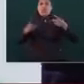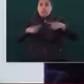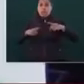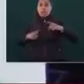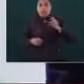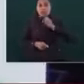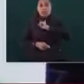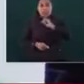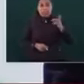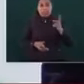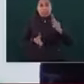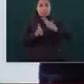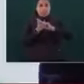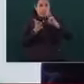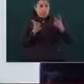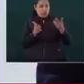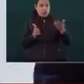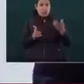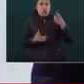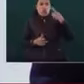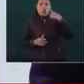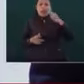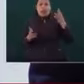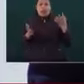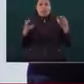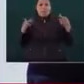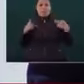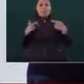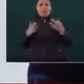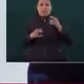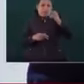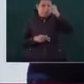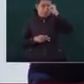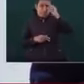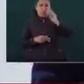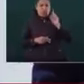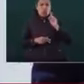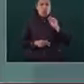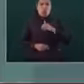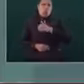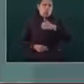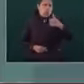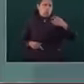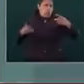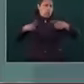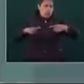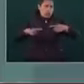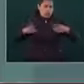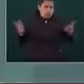especialistas, no son periodistas, no son académicos, no son intelectuales, ciudadanos, mujeres y hombres,